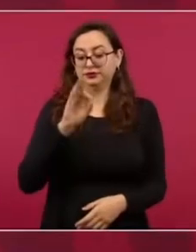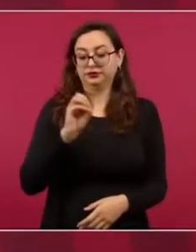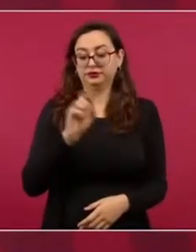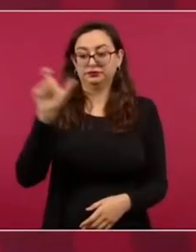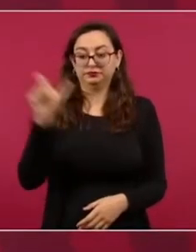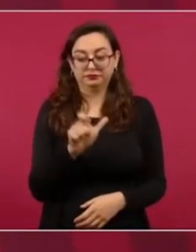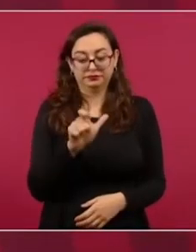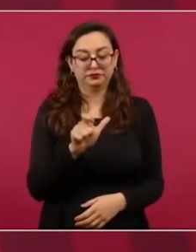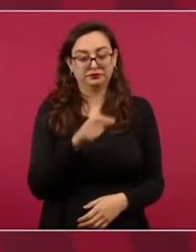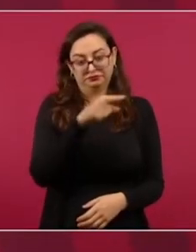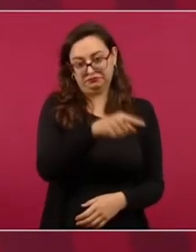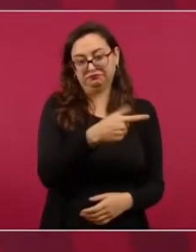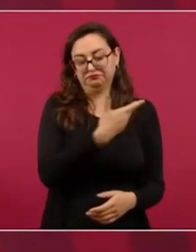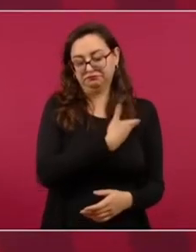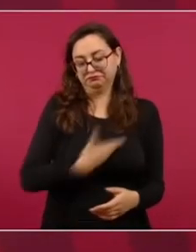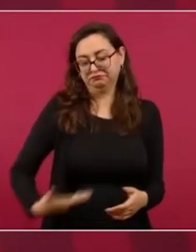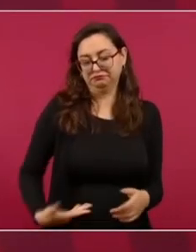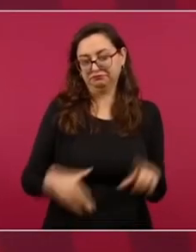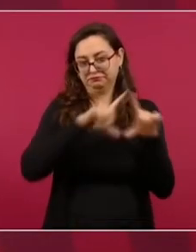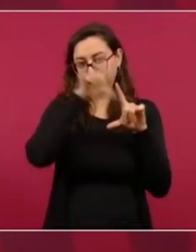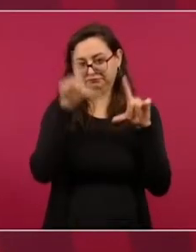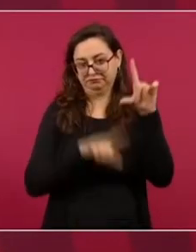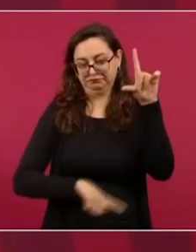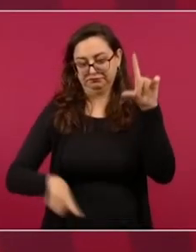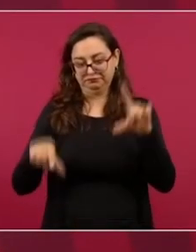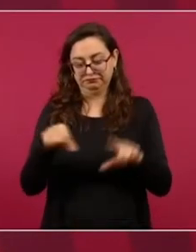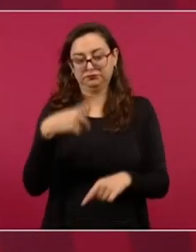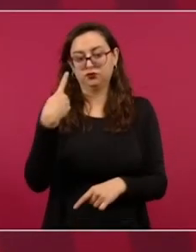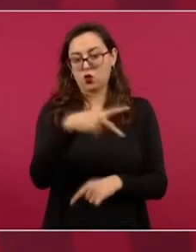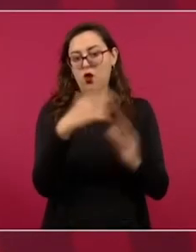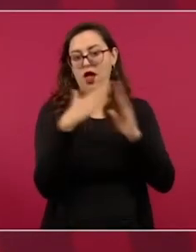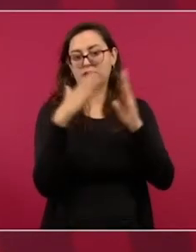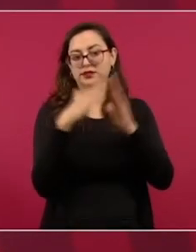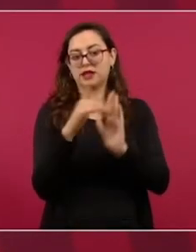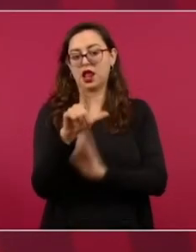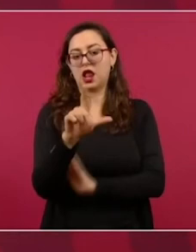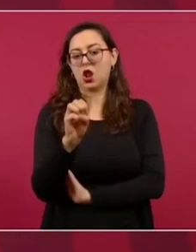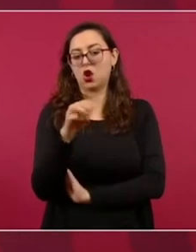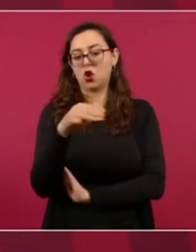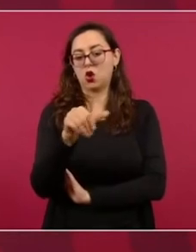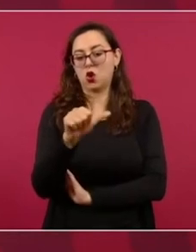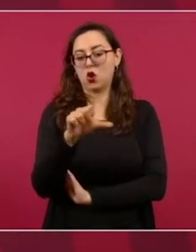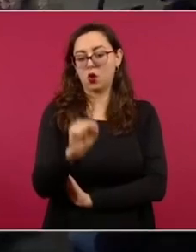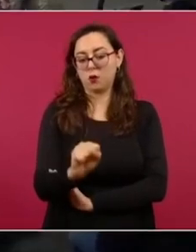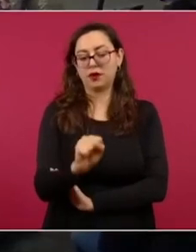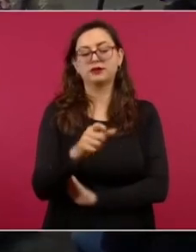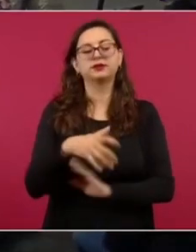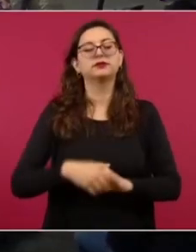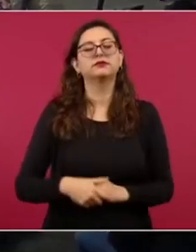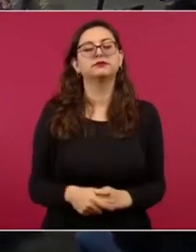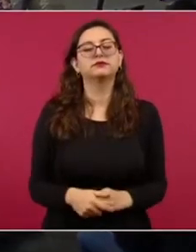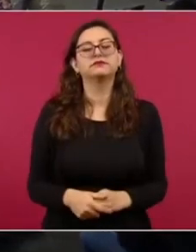casa en Las Lomas que le había prestado Roberto Hernández.